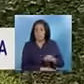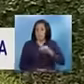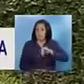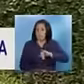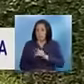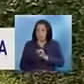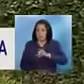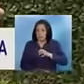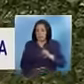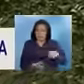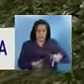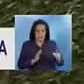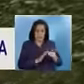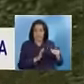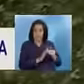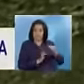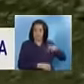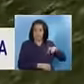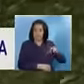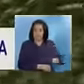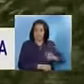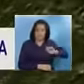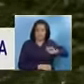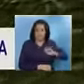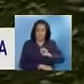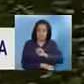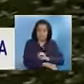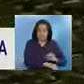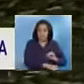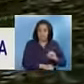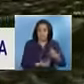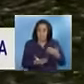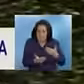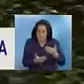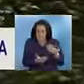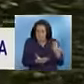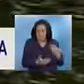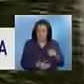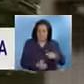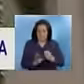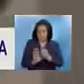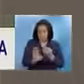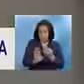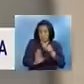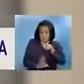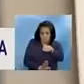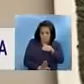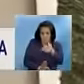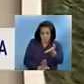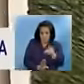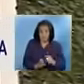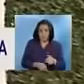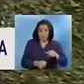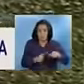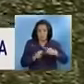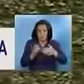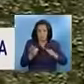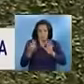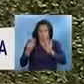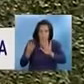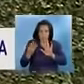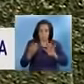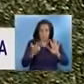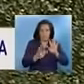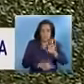Nos encontramos en la casa de Pedro Pablo Kuczynski de San Isidro y hace solo unos instantes, por esta puerta que está aquí en la dirección del 985,